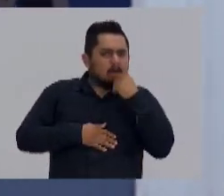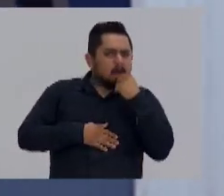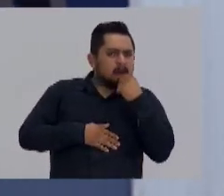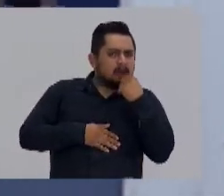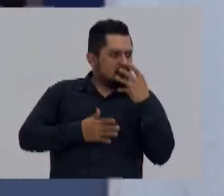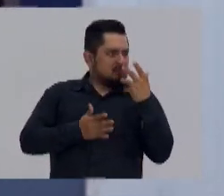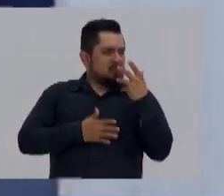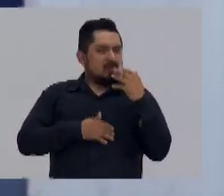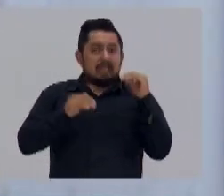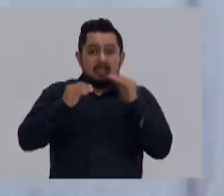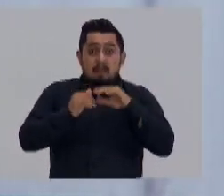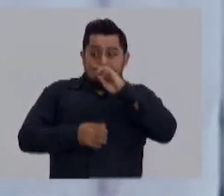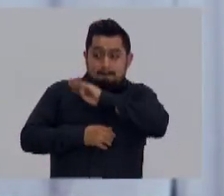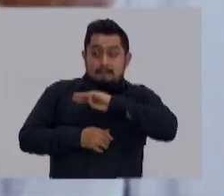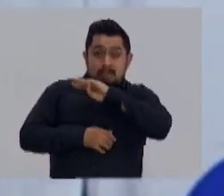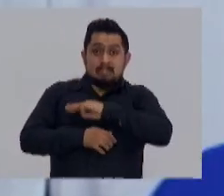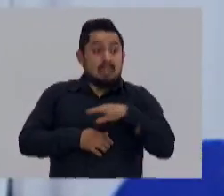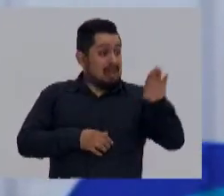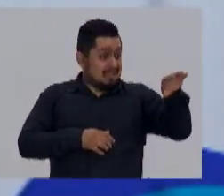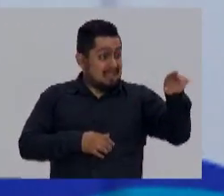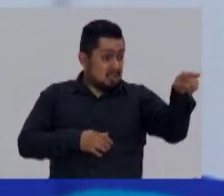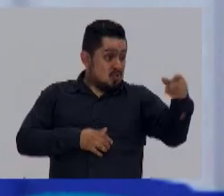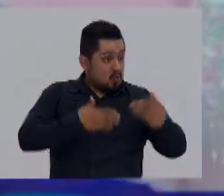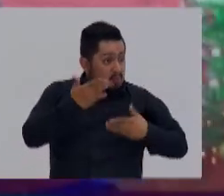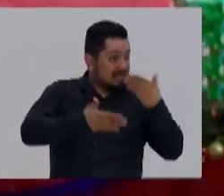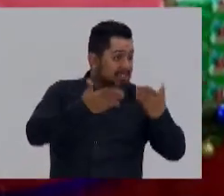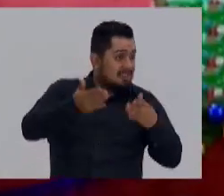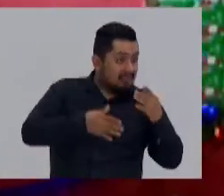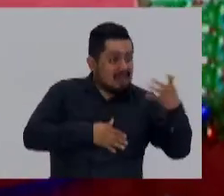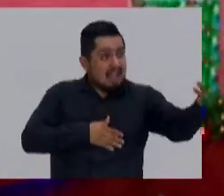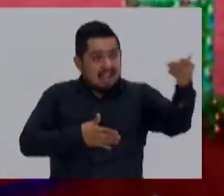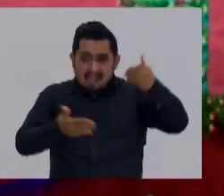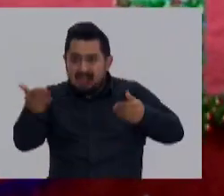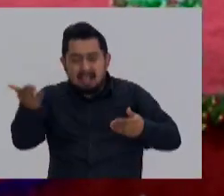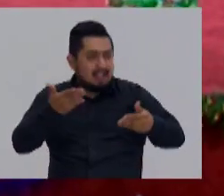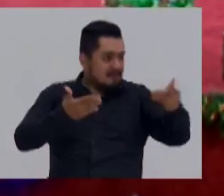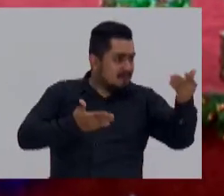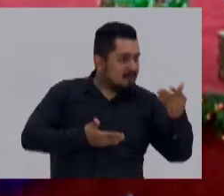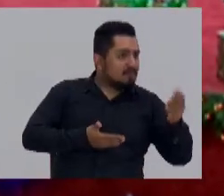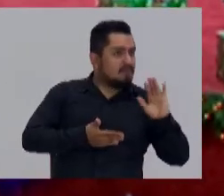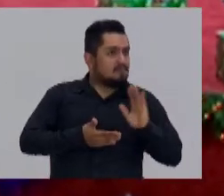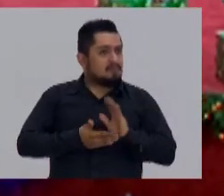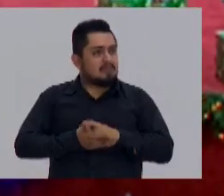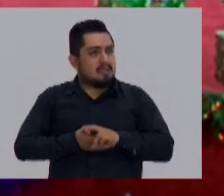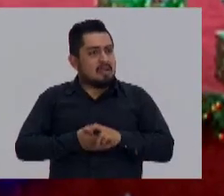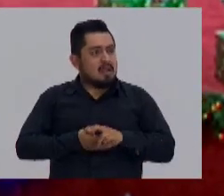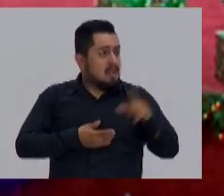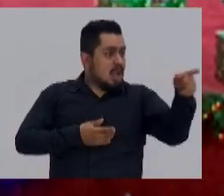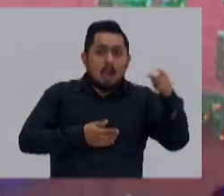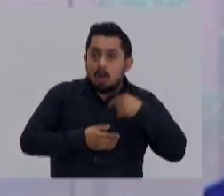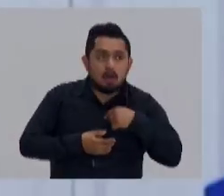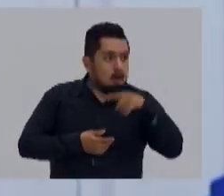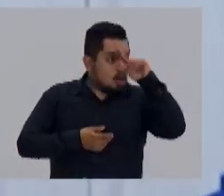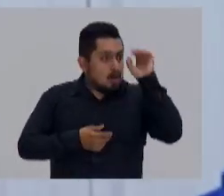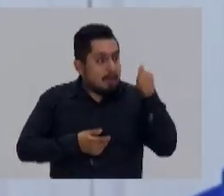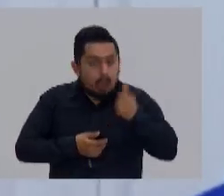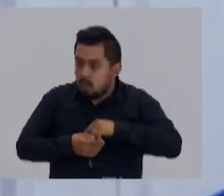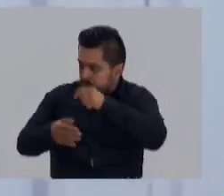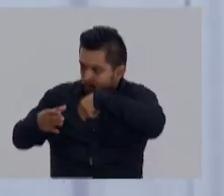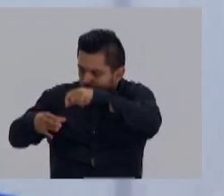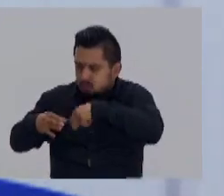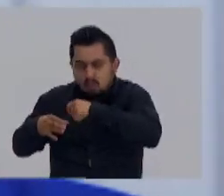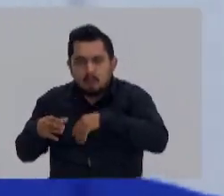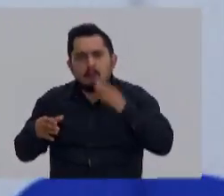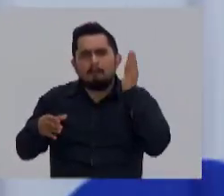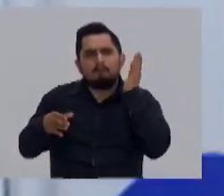Y de repente en el ministerio le dicen, mire, va a ser de traer, no sé cómo le dicen. Y usted cocinando, ¿y esto para dónde es, mamá? Y